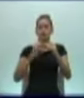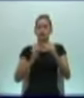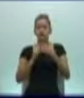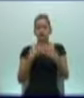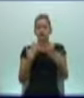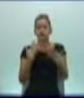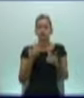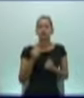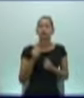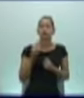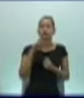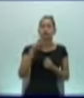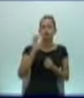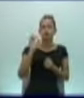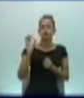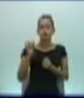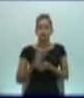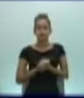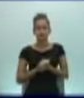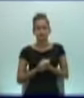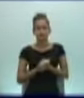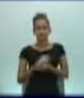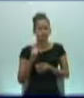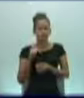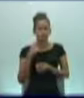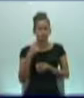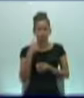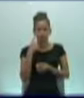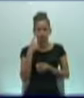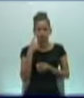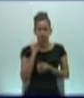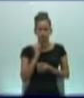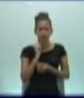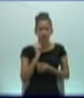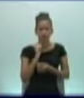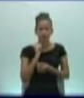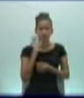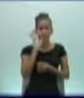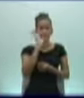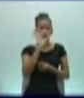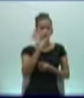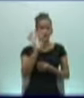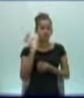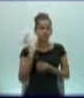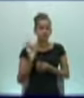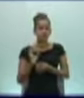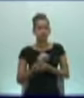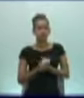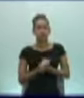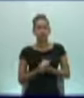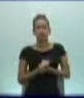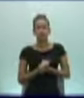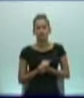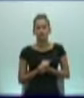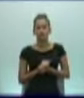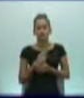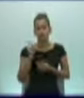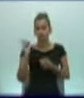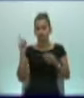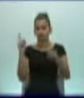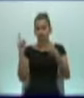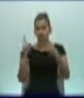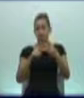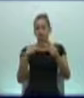400. Ahora veamos desde los problemas típicos de tanto por ciento y vamos a hallar qué tanto por